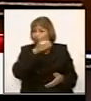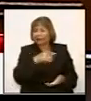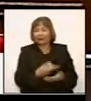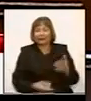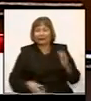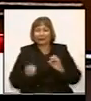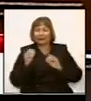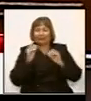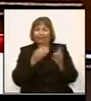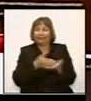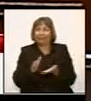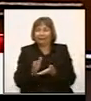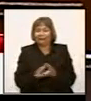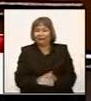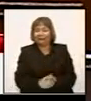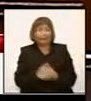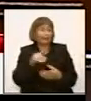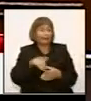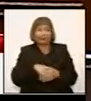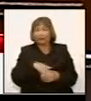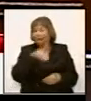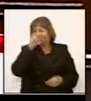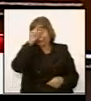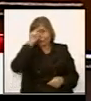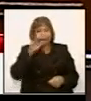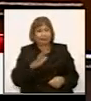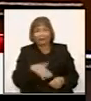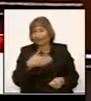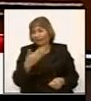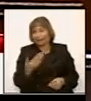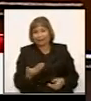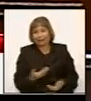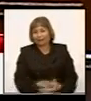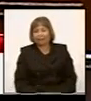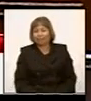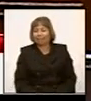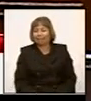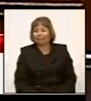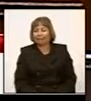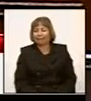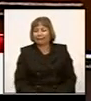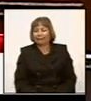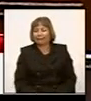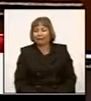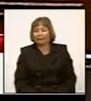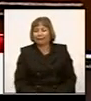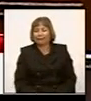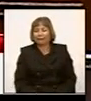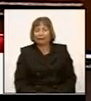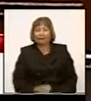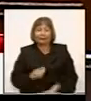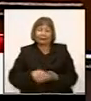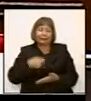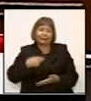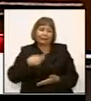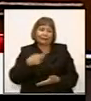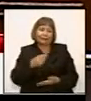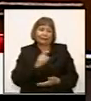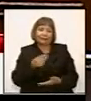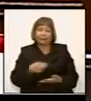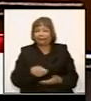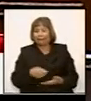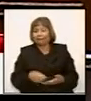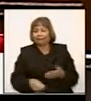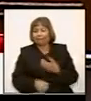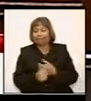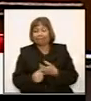el desalojo. En el Perú no existe, se corre el riesgo de que el inquilino no pague. Sí se